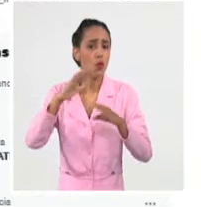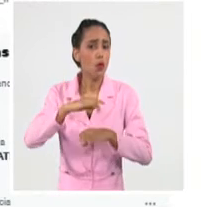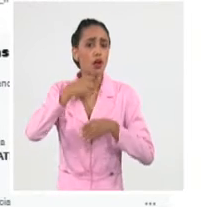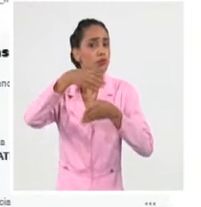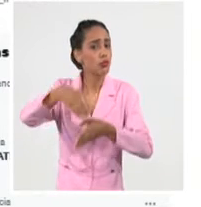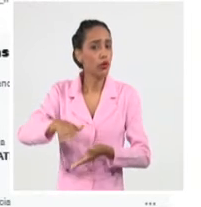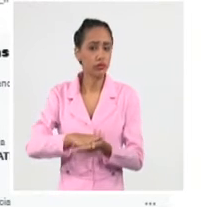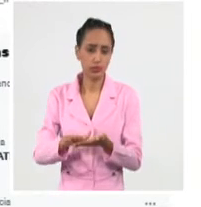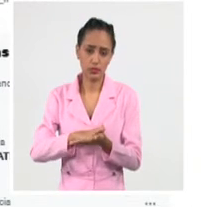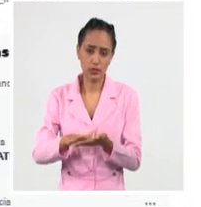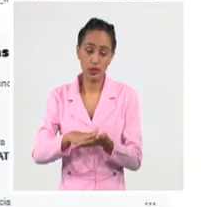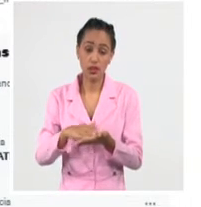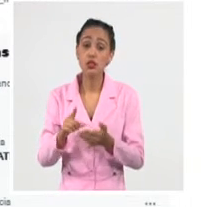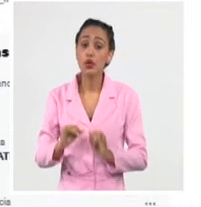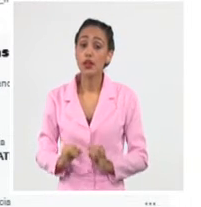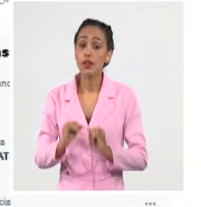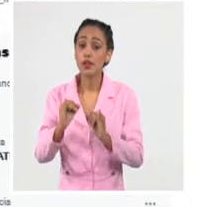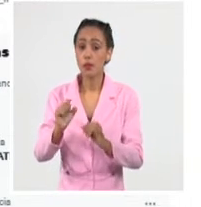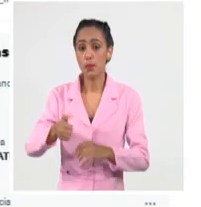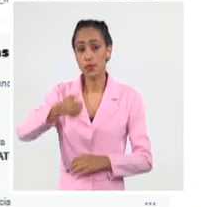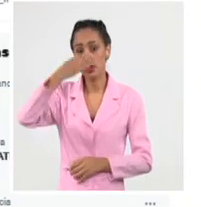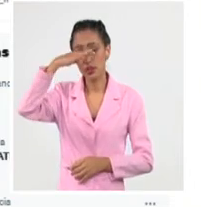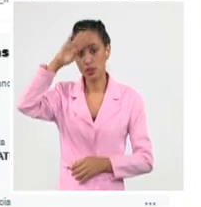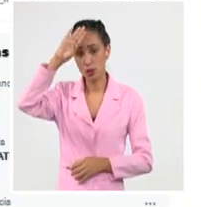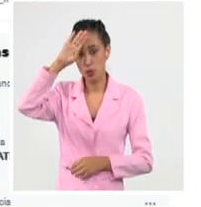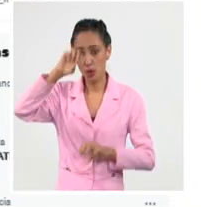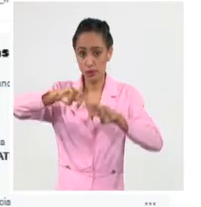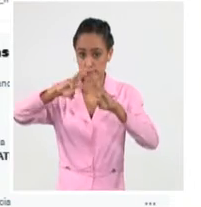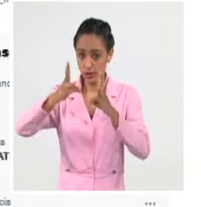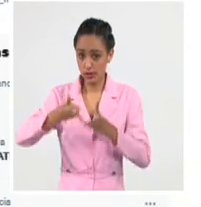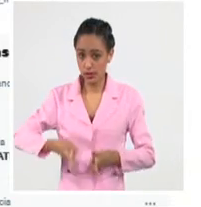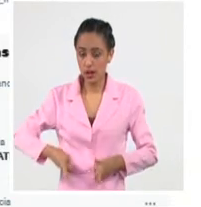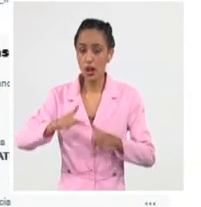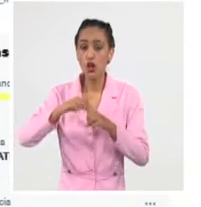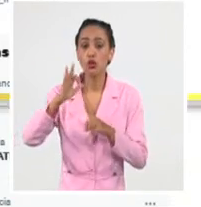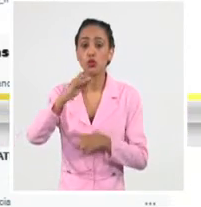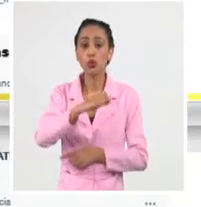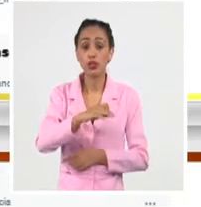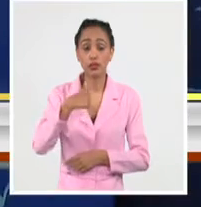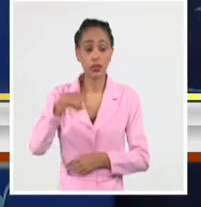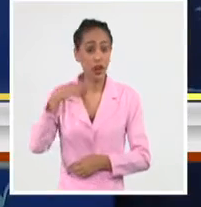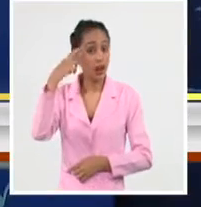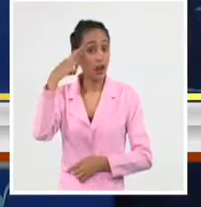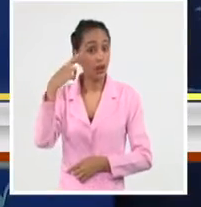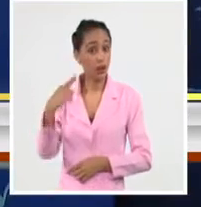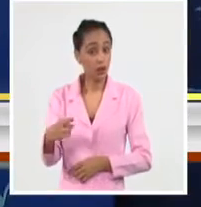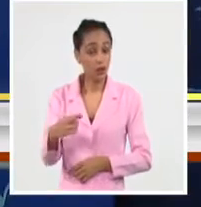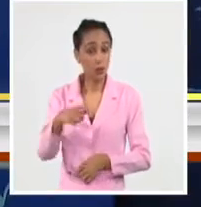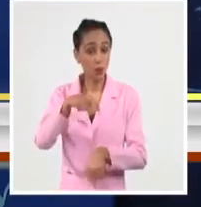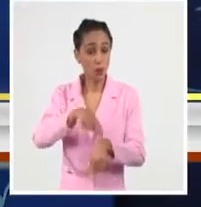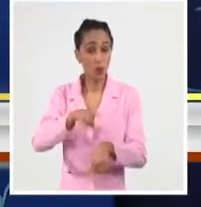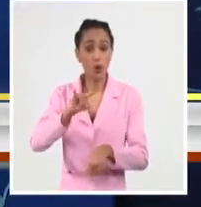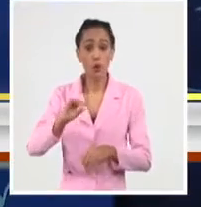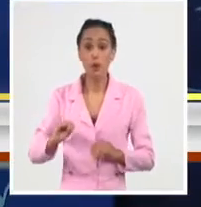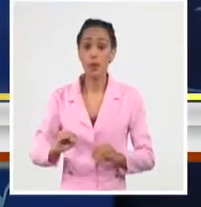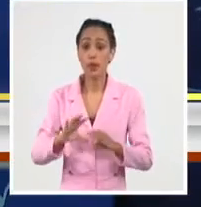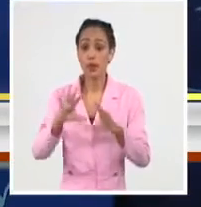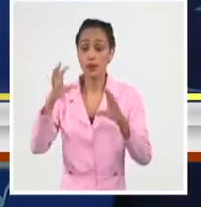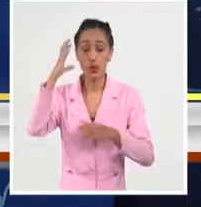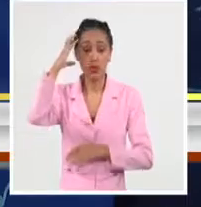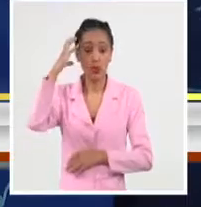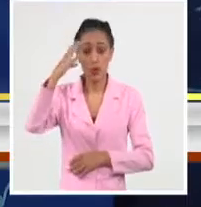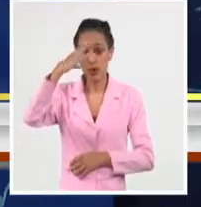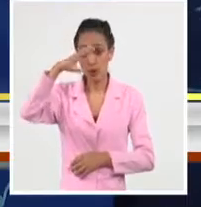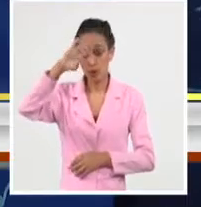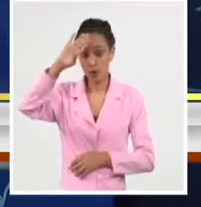vidas humanas. Así alertó el mandatario cubano en su cuenta oficial en Twitter. Recordemos que desde las 9 de la mañana, el Estado Mayor Nacional